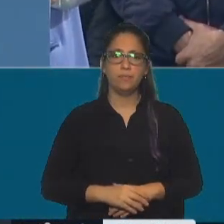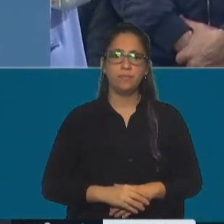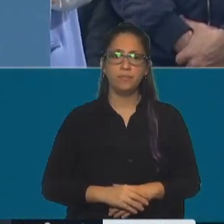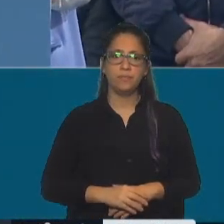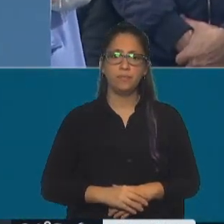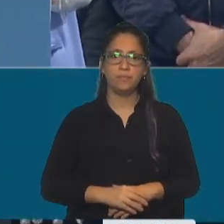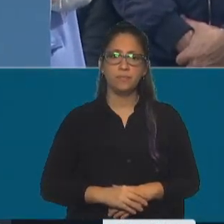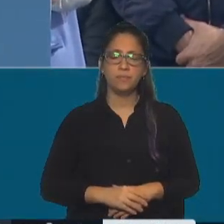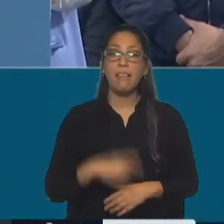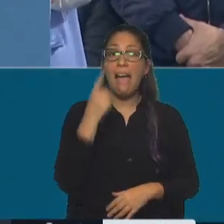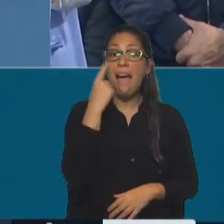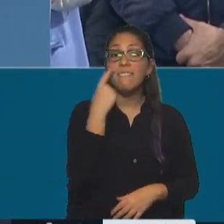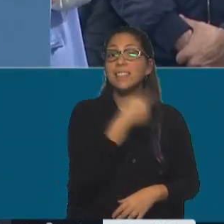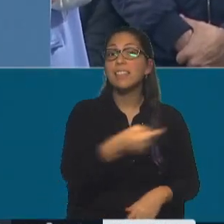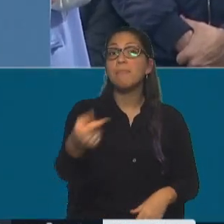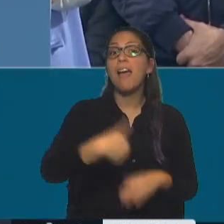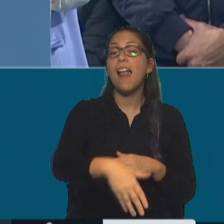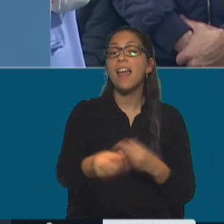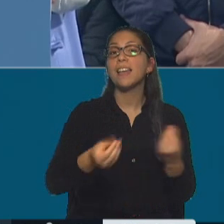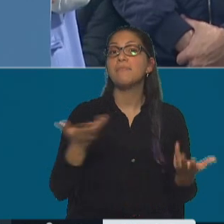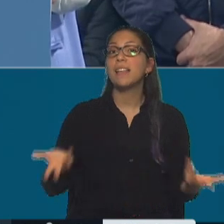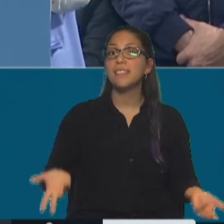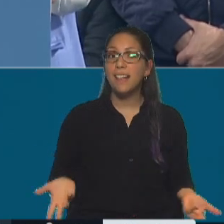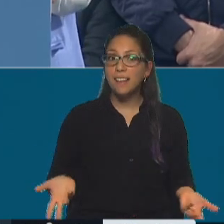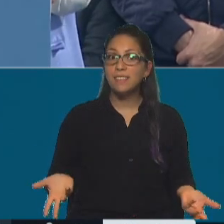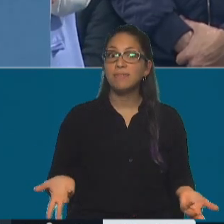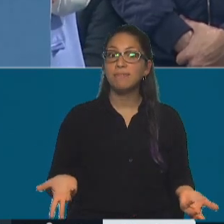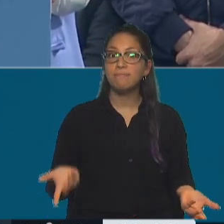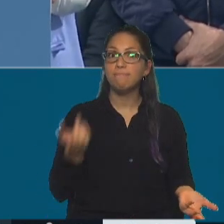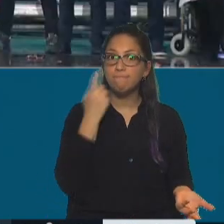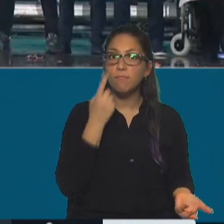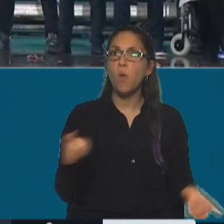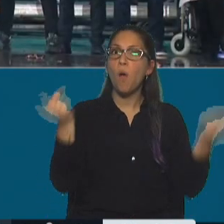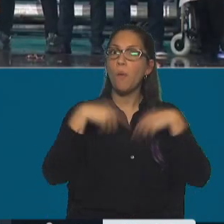Hay que ver qué pasa en la semana con esto de volver sobre los